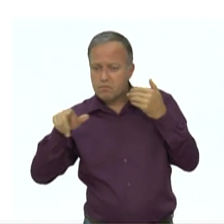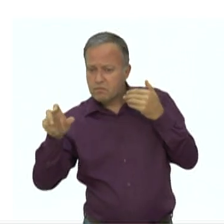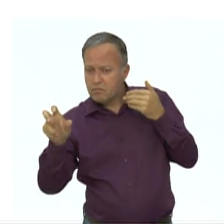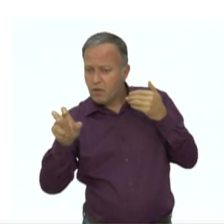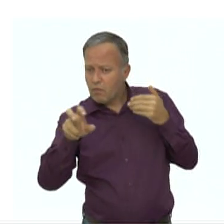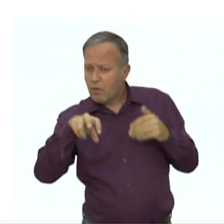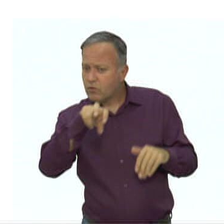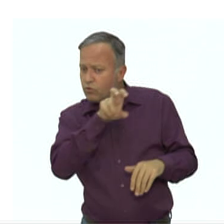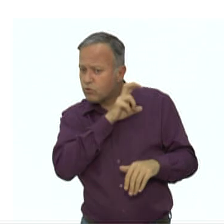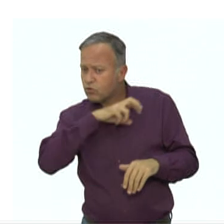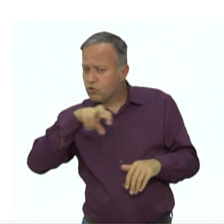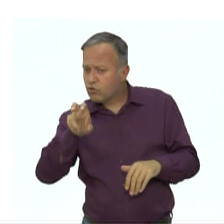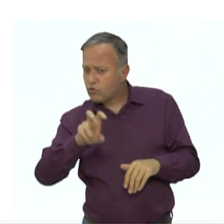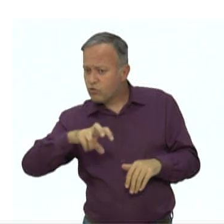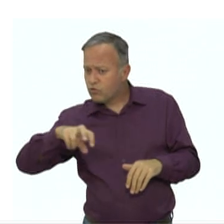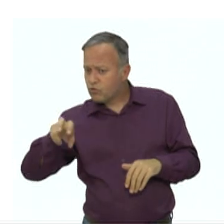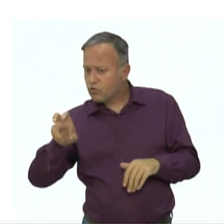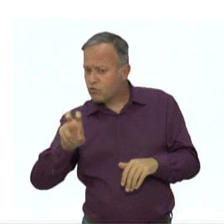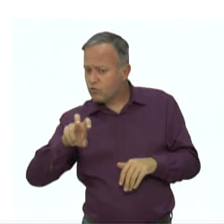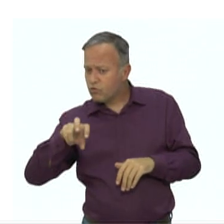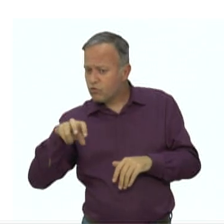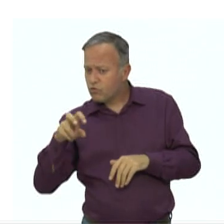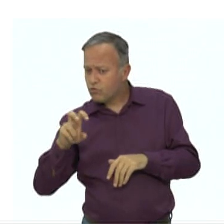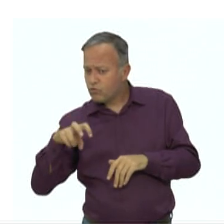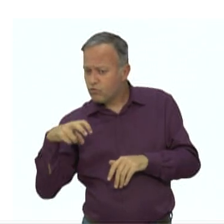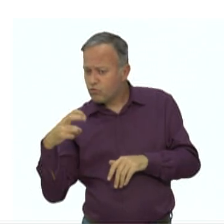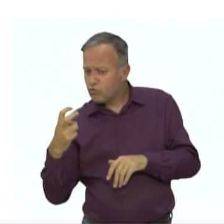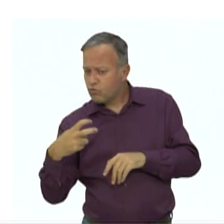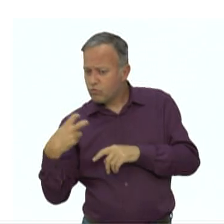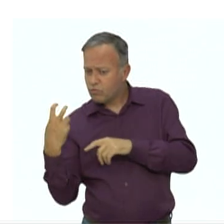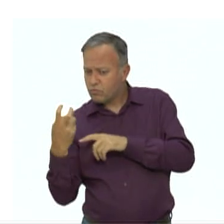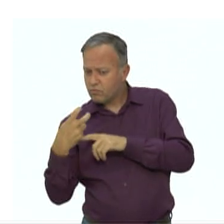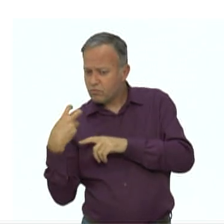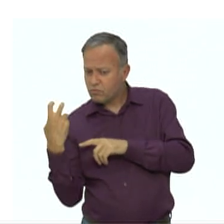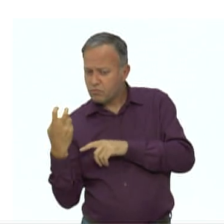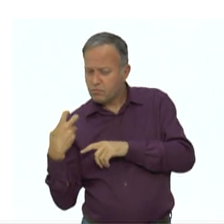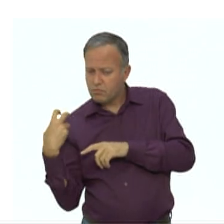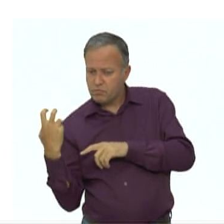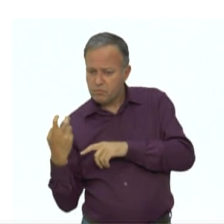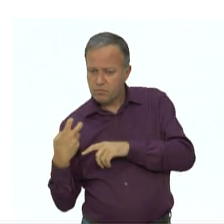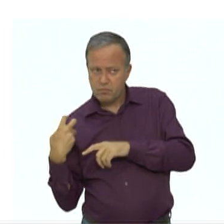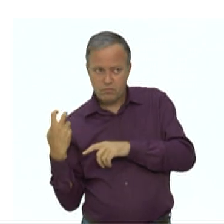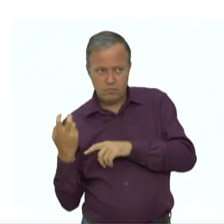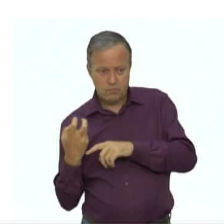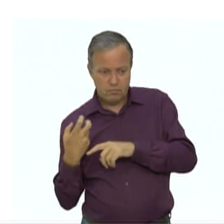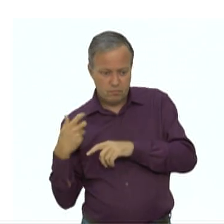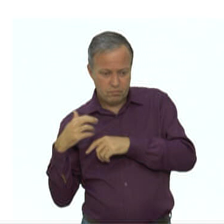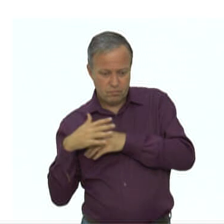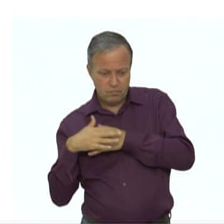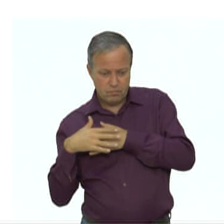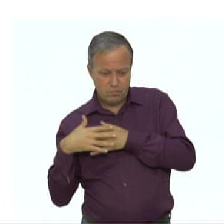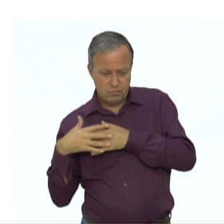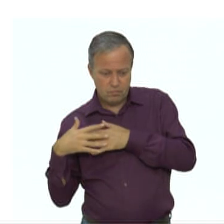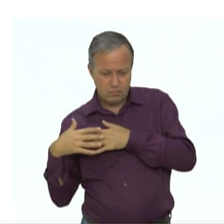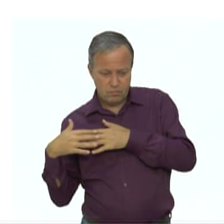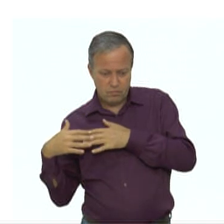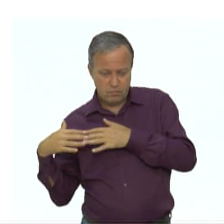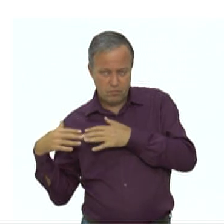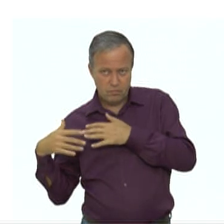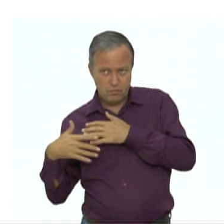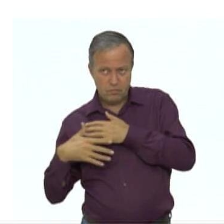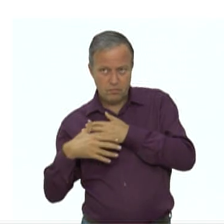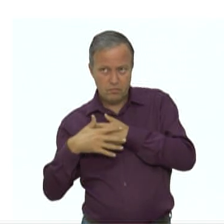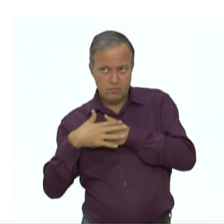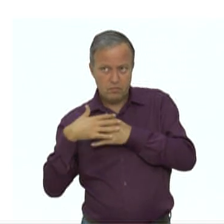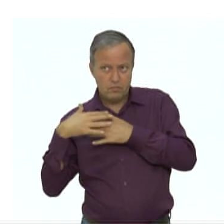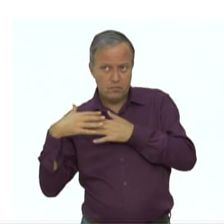maestrada se enrosca en los barrotes, rozando las pieles de difuntas colegas